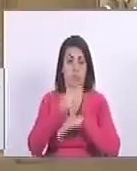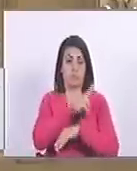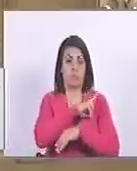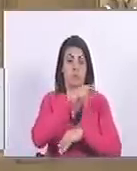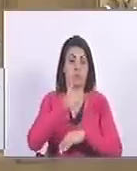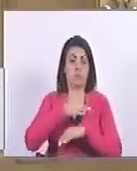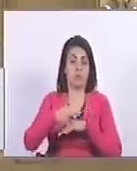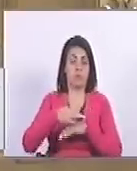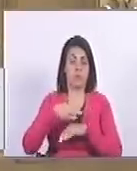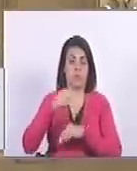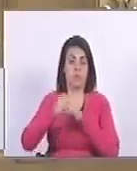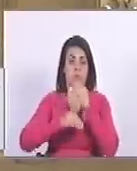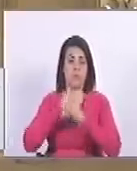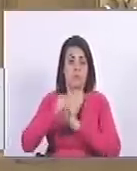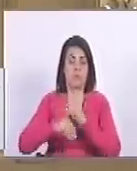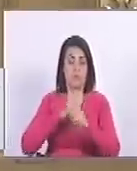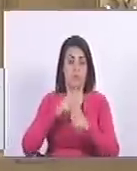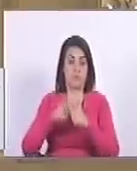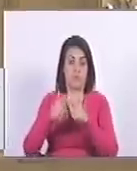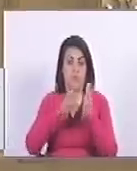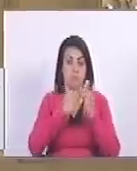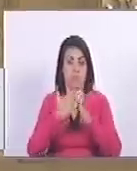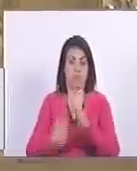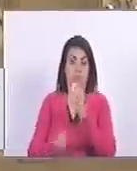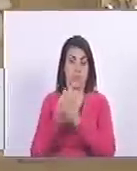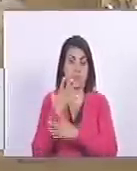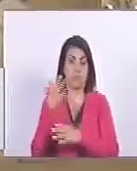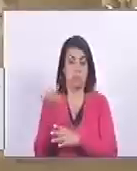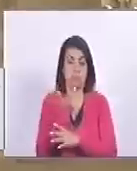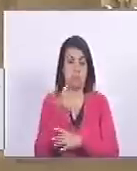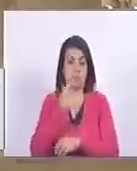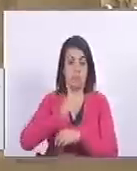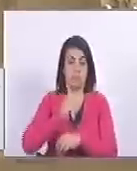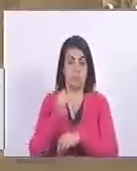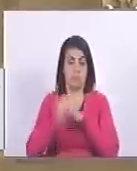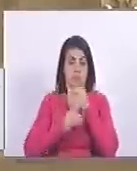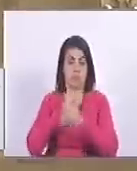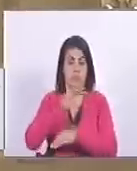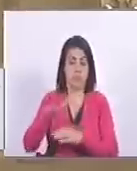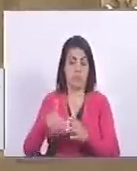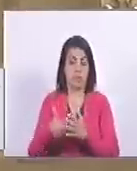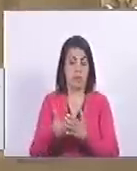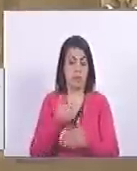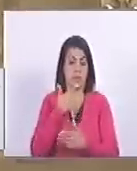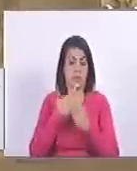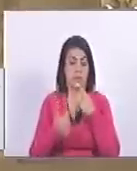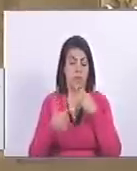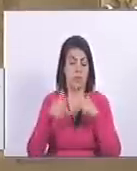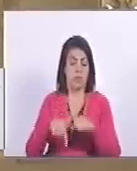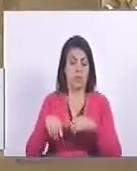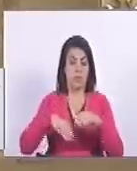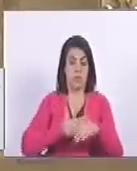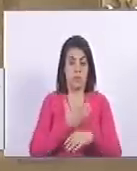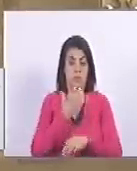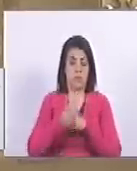superintendencias, municipios, asociaciones, comunidades, fundaciones, bomberos, policías, todas las expresiones tienen canto coral que vigorizan